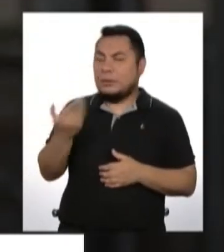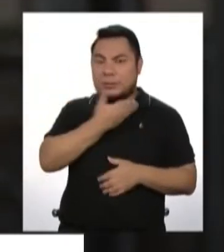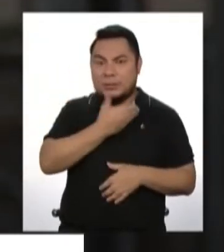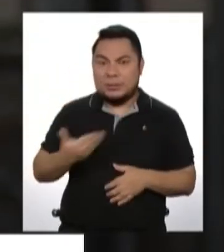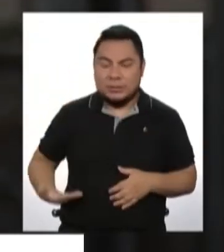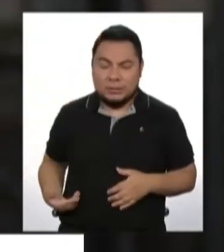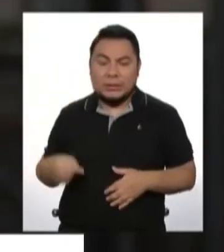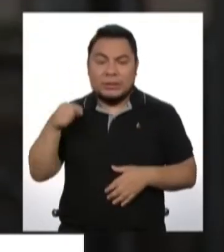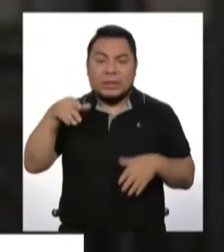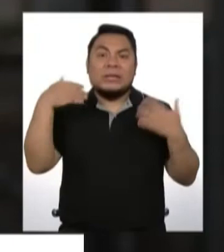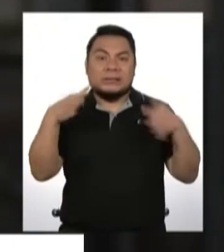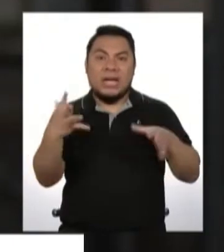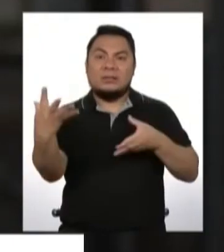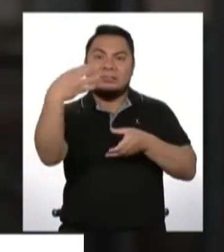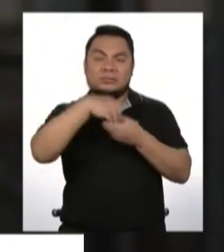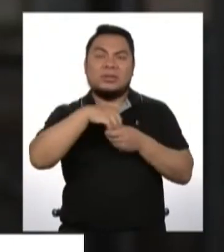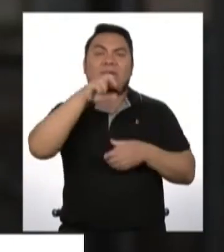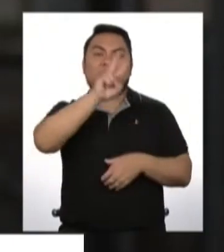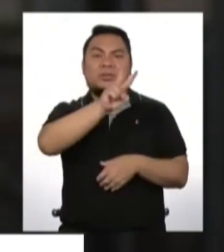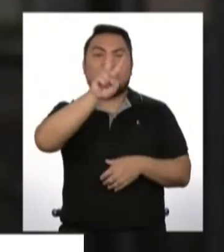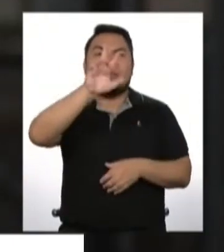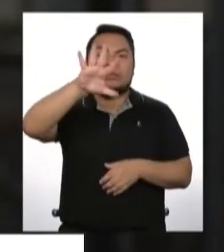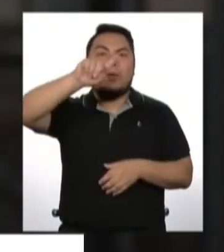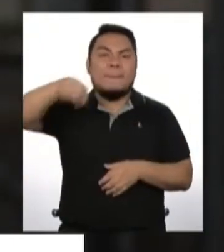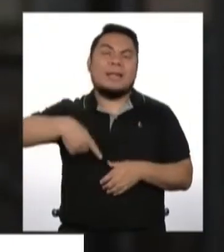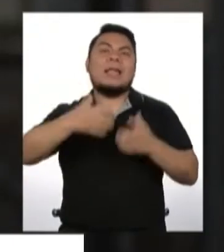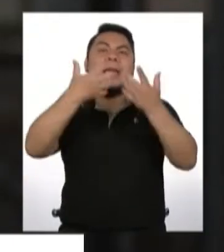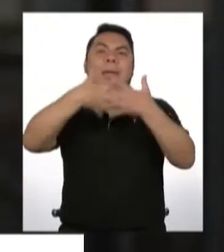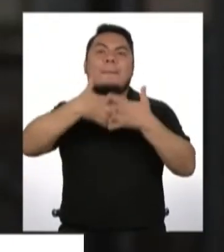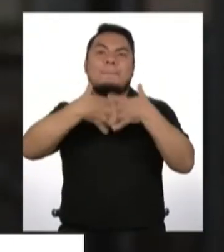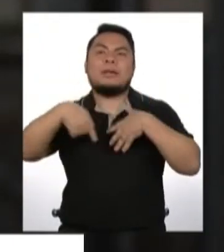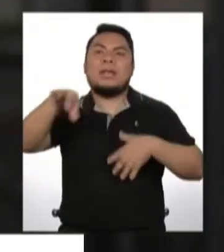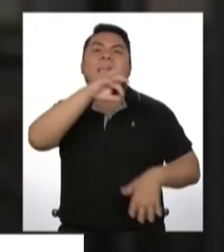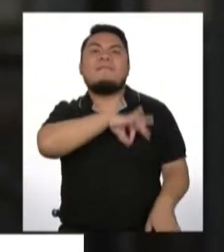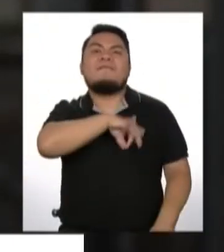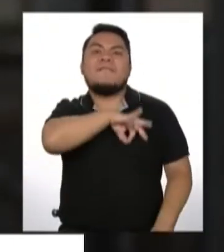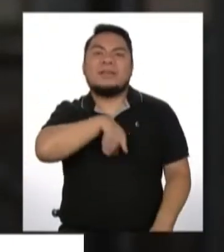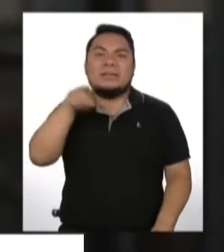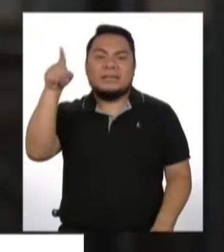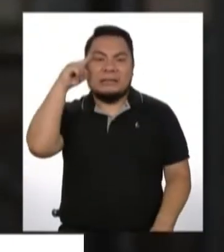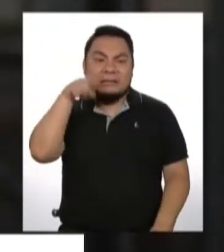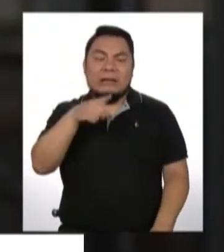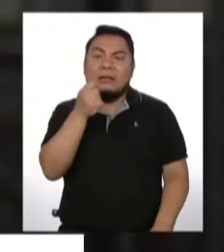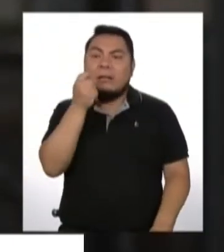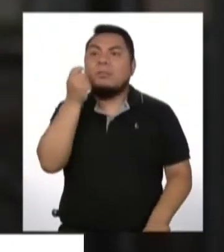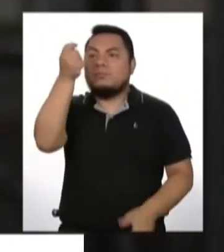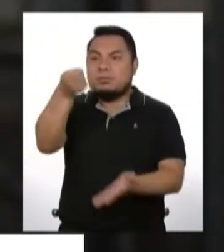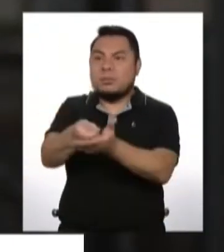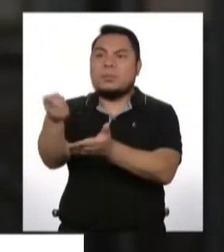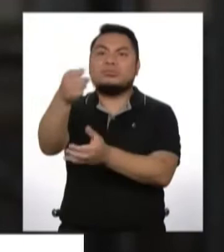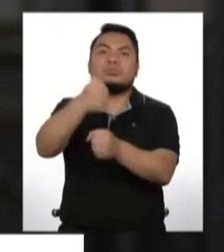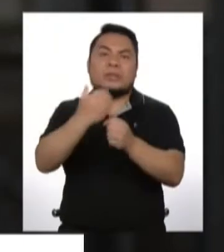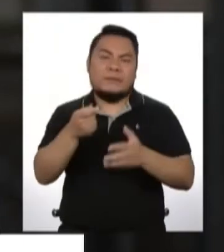fecha ya se han inscrito 265 mil empresas para ser beneficiarias justamente de este subsidio que se ha